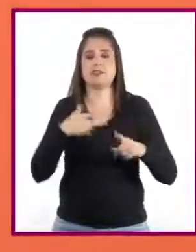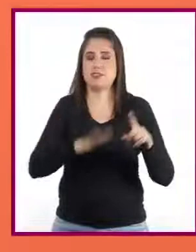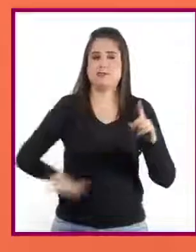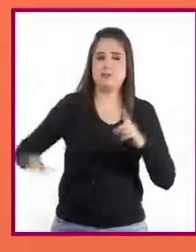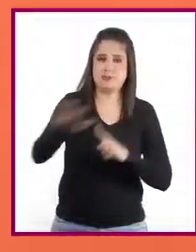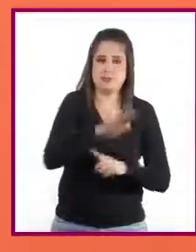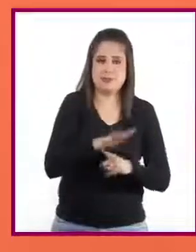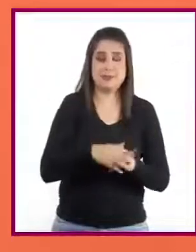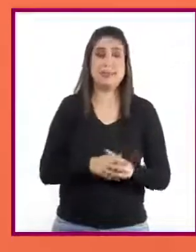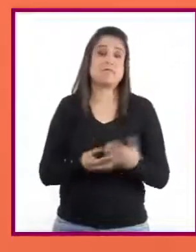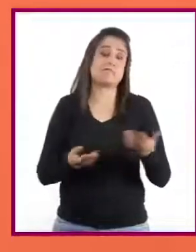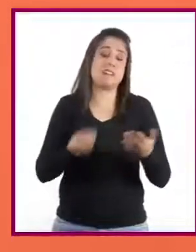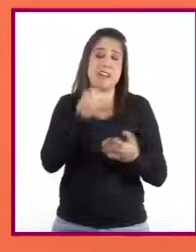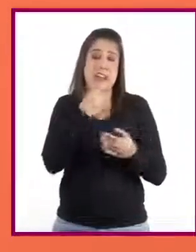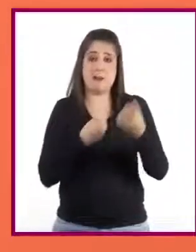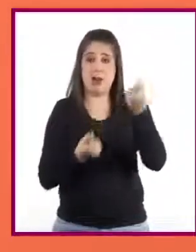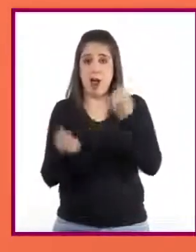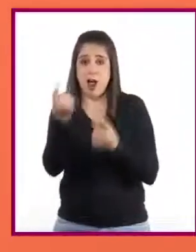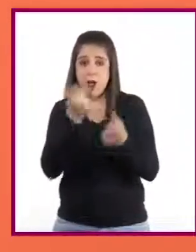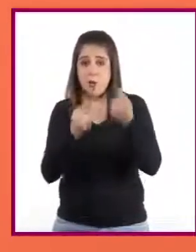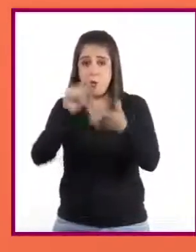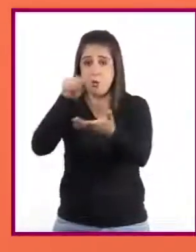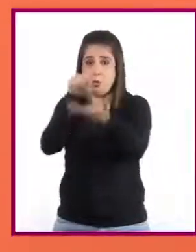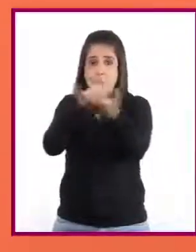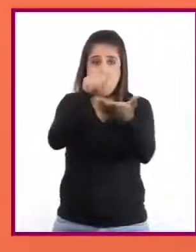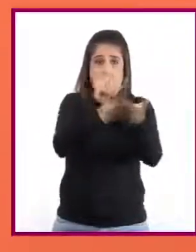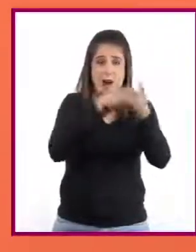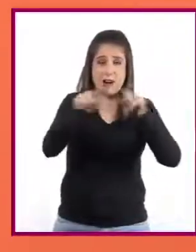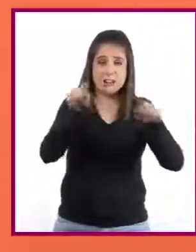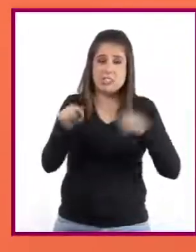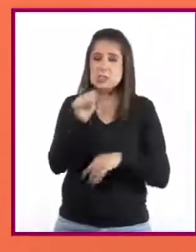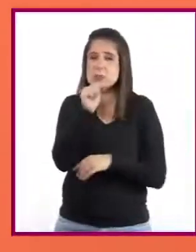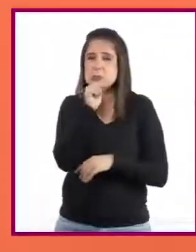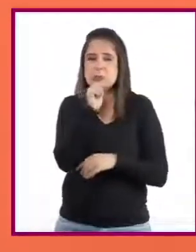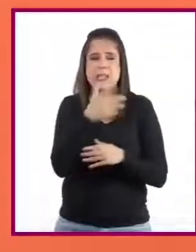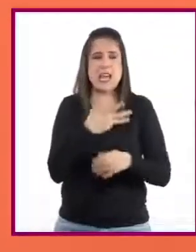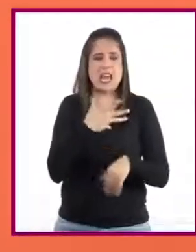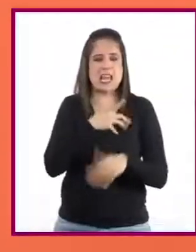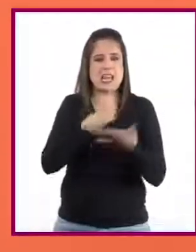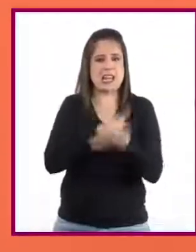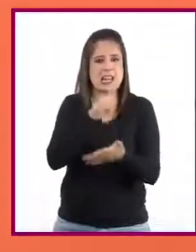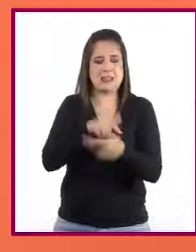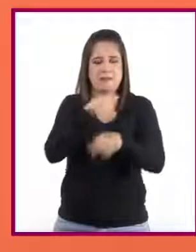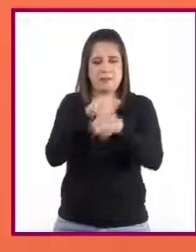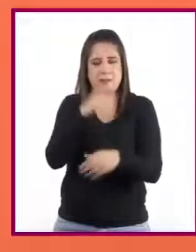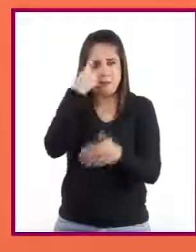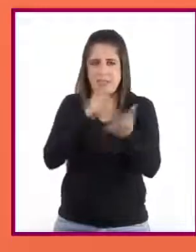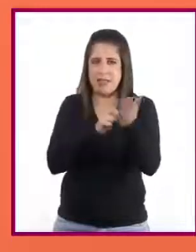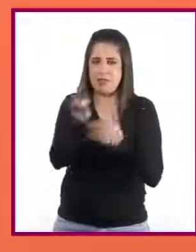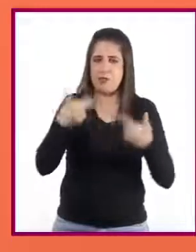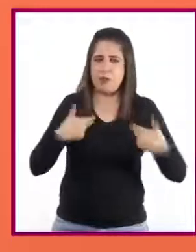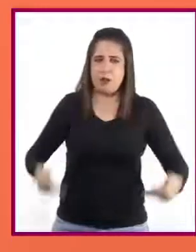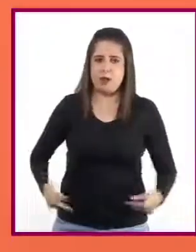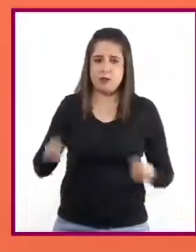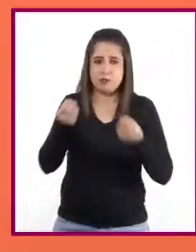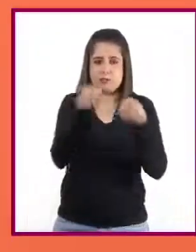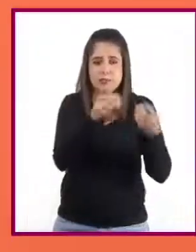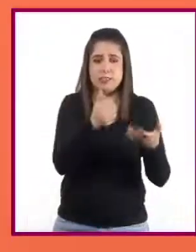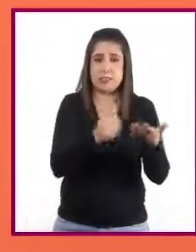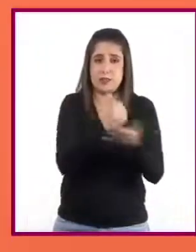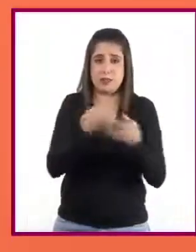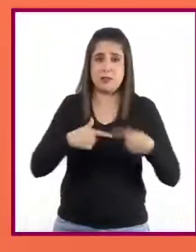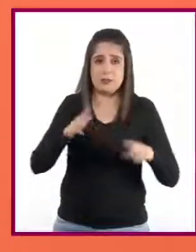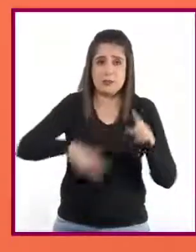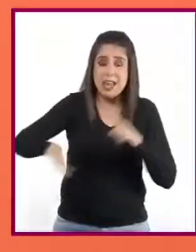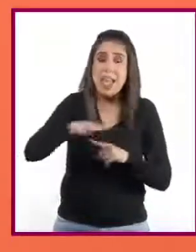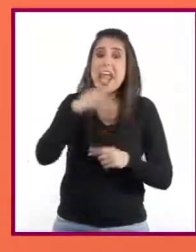población. Aunque en algunos espacios de convivencia aún no se garantiza el acceso a los derechos humanos a todos los ciudadanos, es